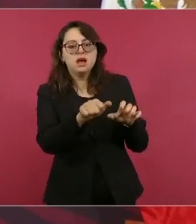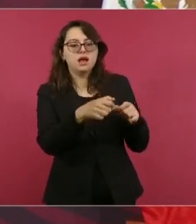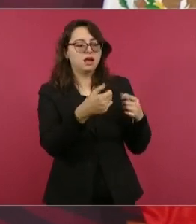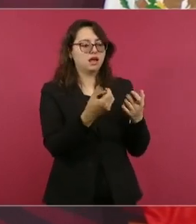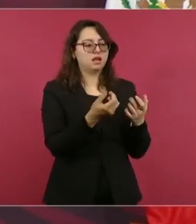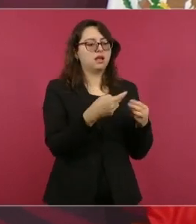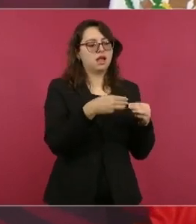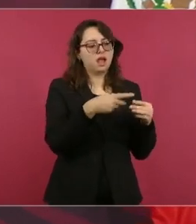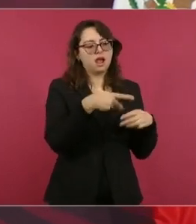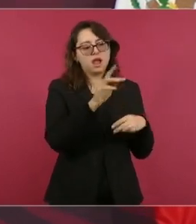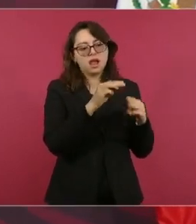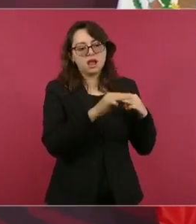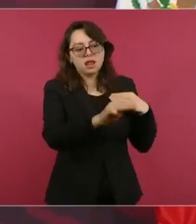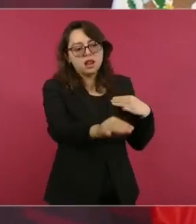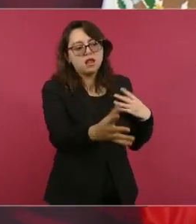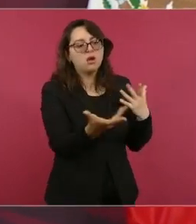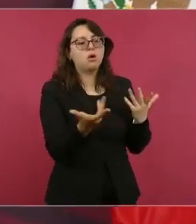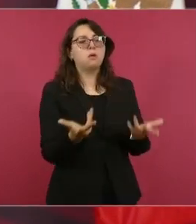creo que